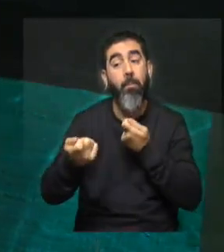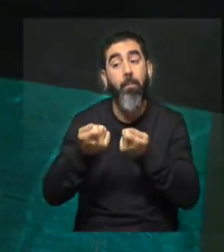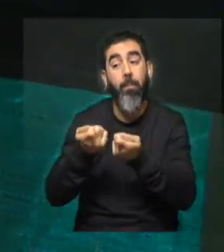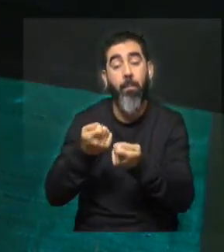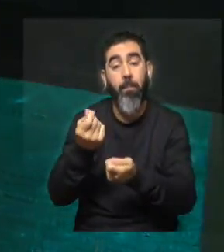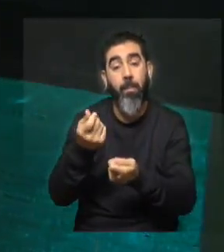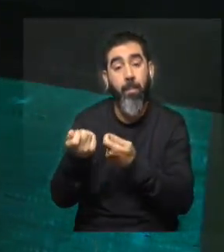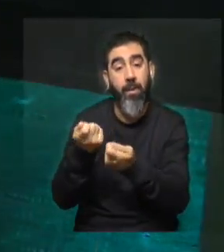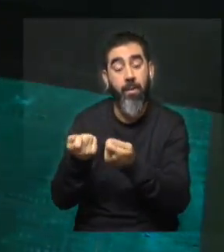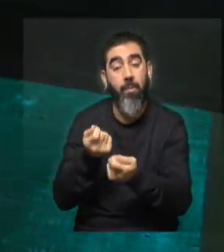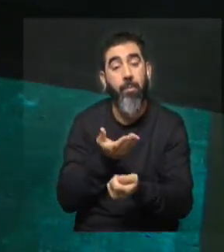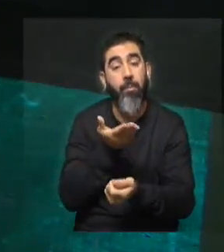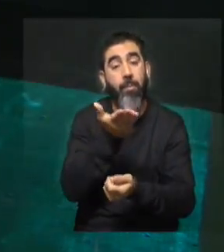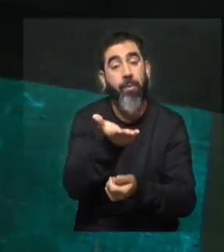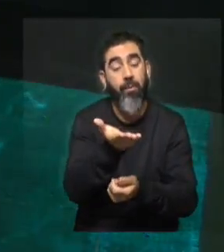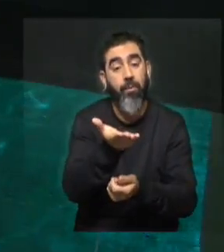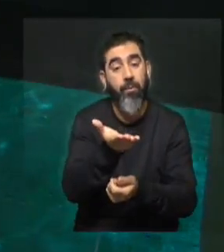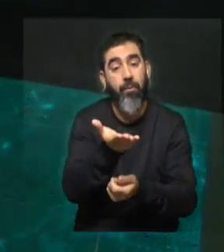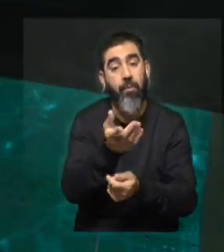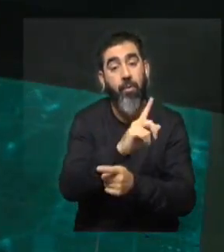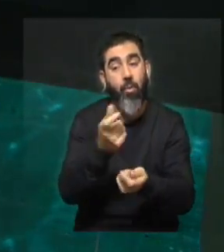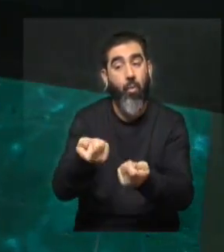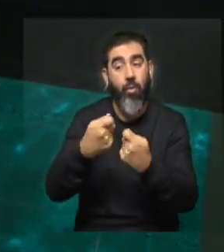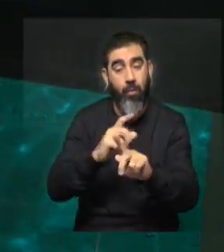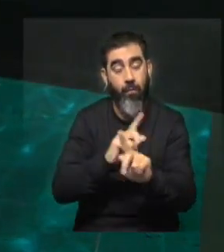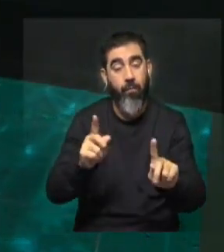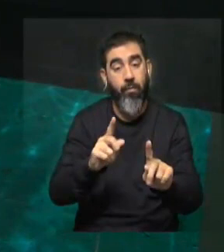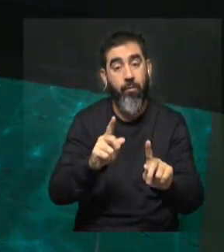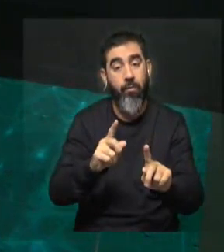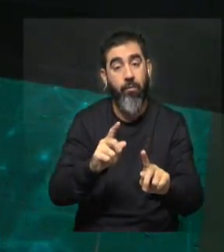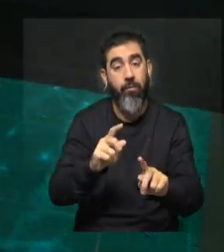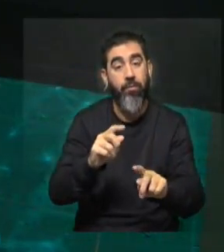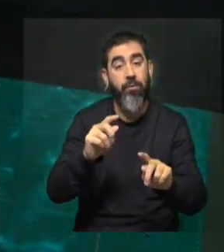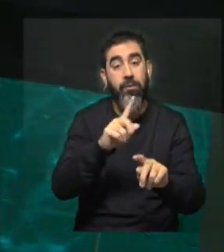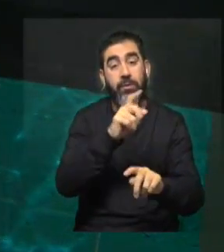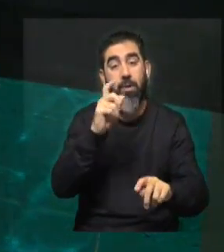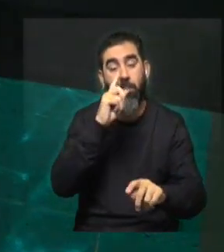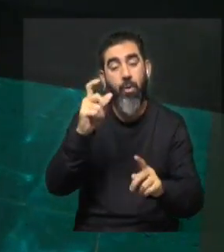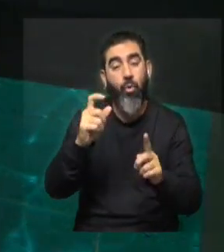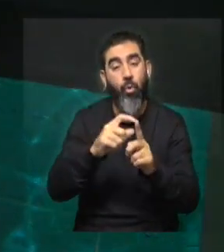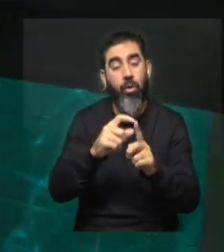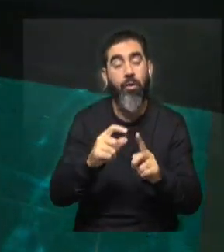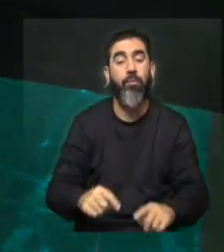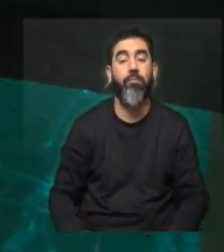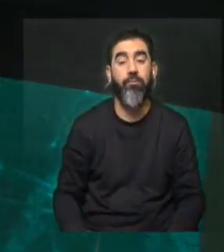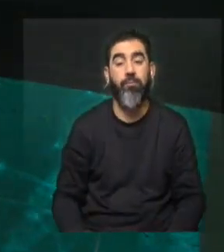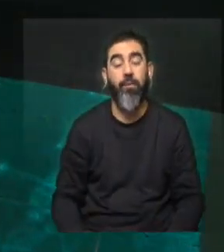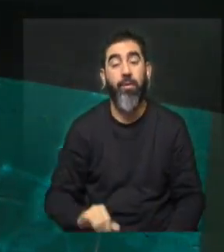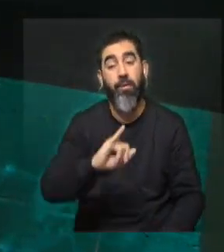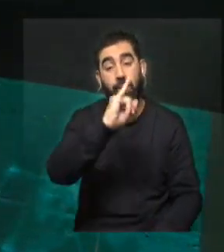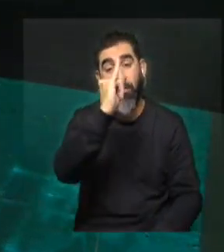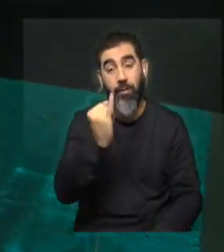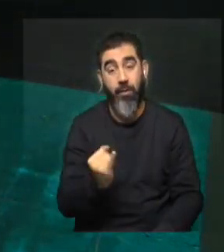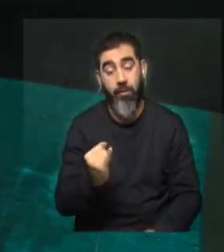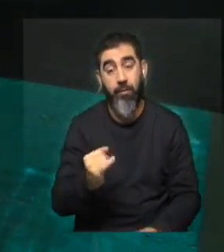estaba solicitado préstamo No reembolsable por el entorno de los cien mil dólares sí efectivamente Delgado además